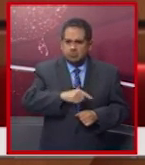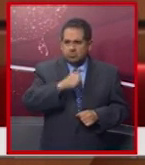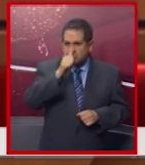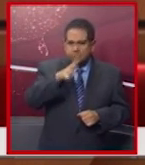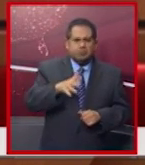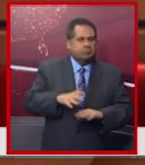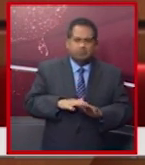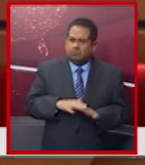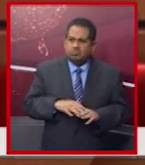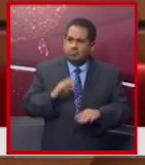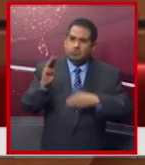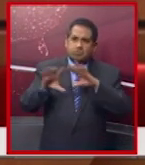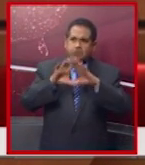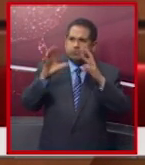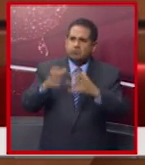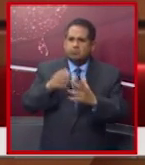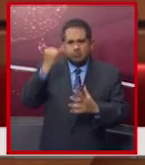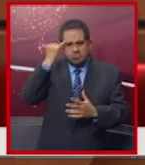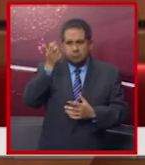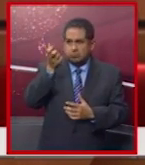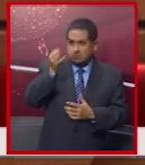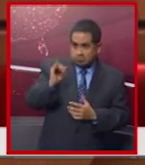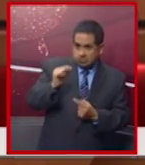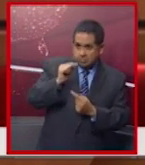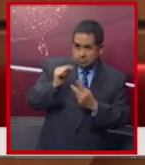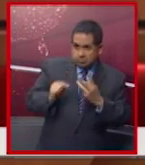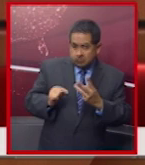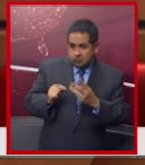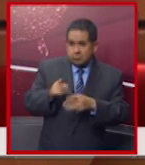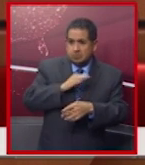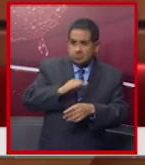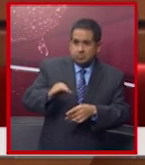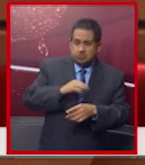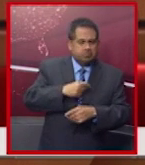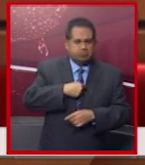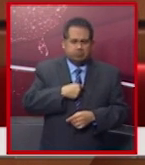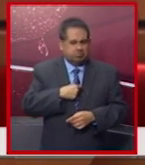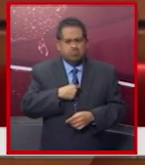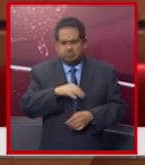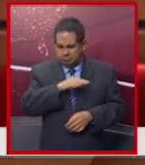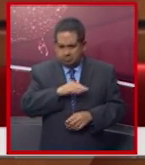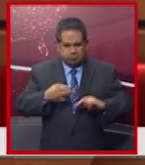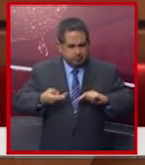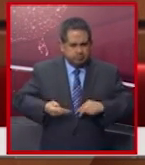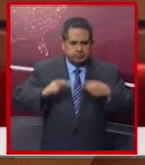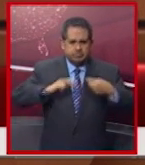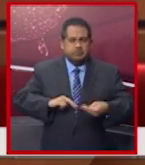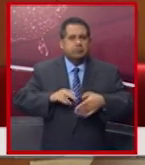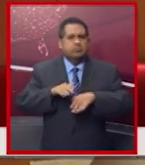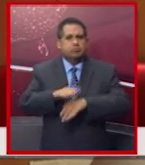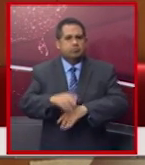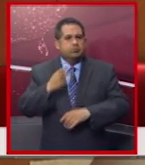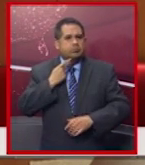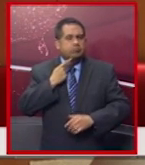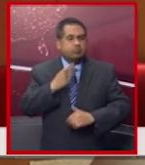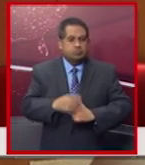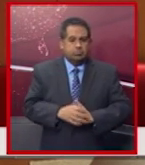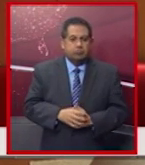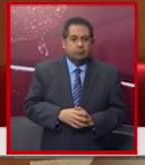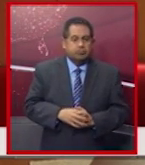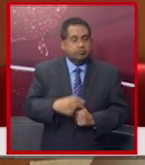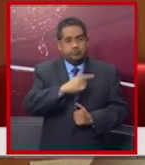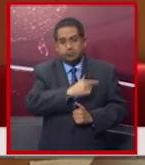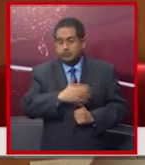las nociones más aceptadas sobre lo que es posible e imposible en política. El legado de